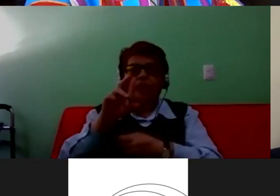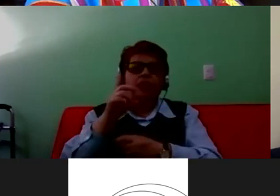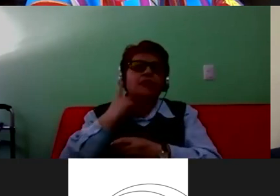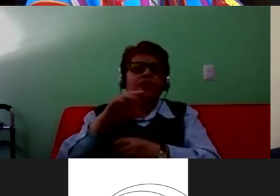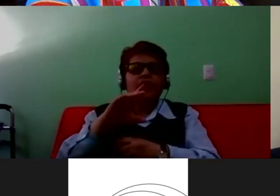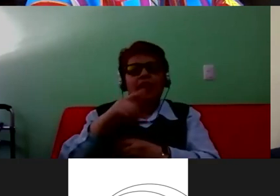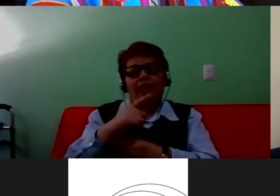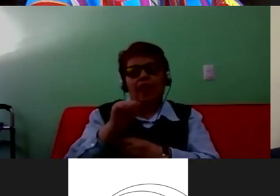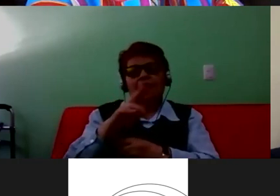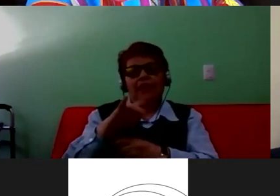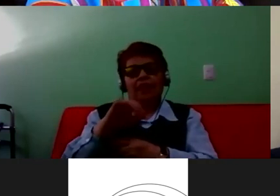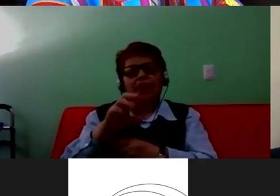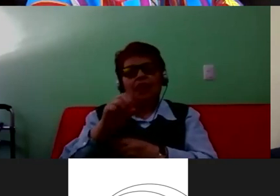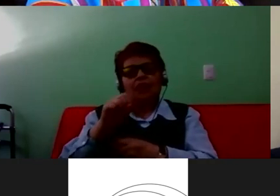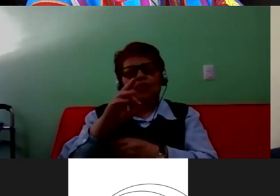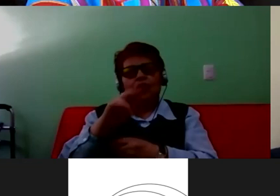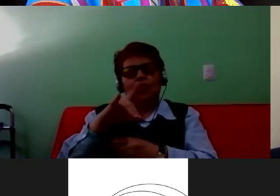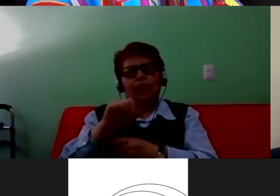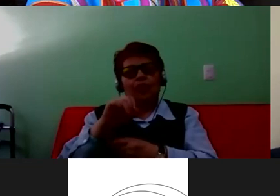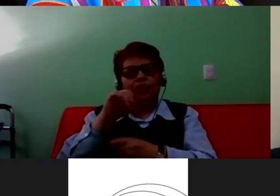Hernández. Gabriela Osorio, a favor.